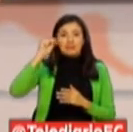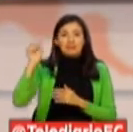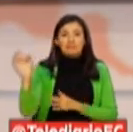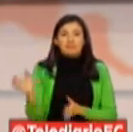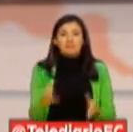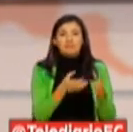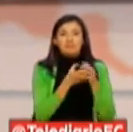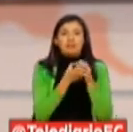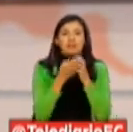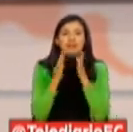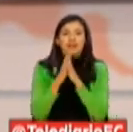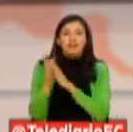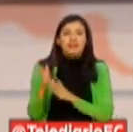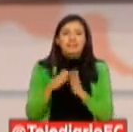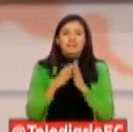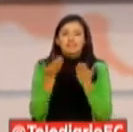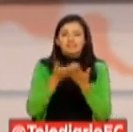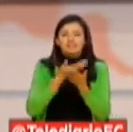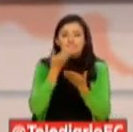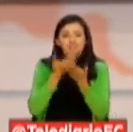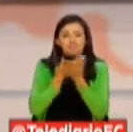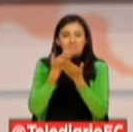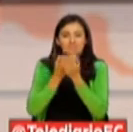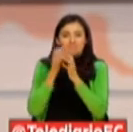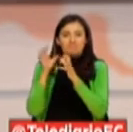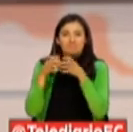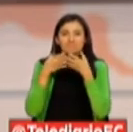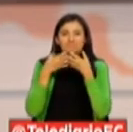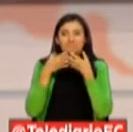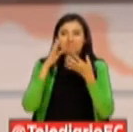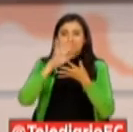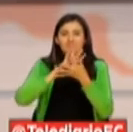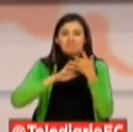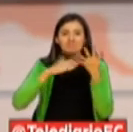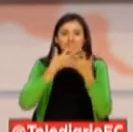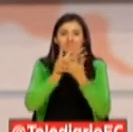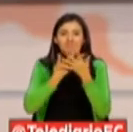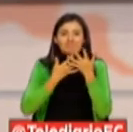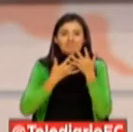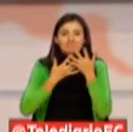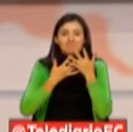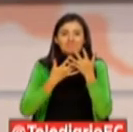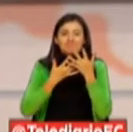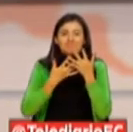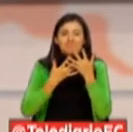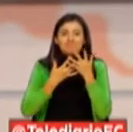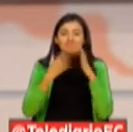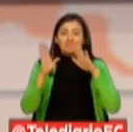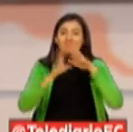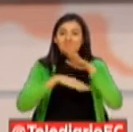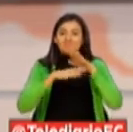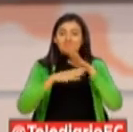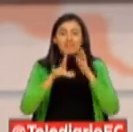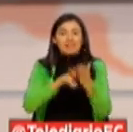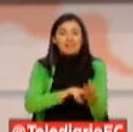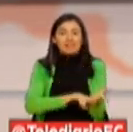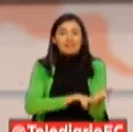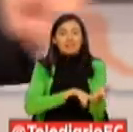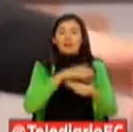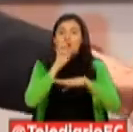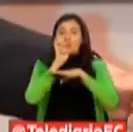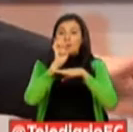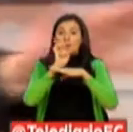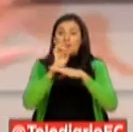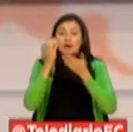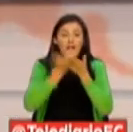podemos comerlo si nos ajustamos al calendario ritual de la cocina tradicional de Ecuador. No vamos a comer fanesca